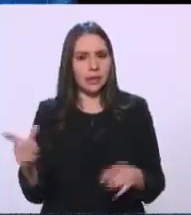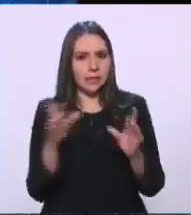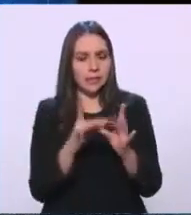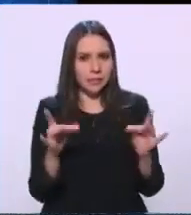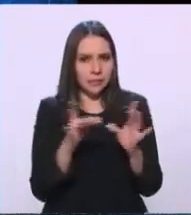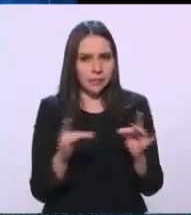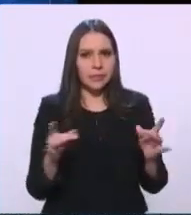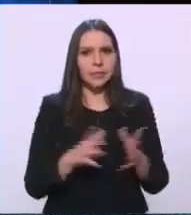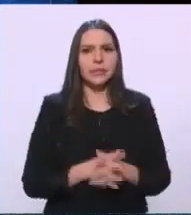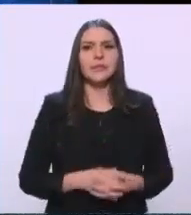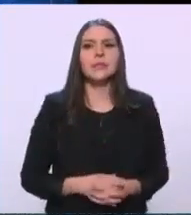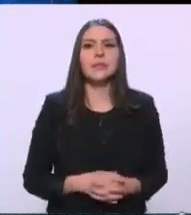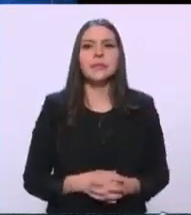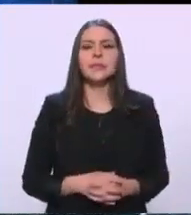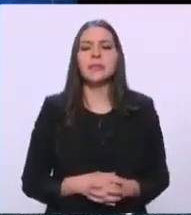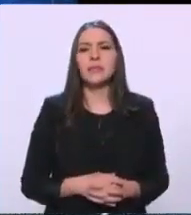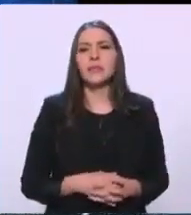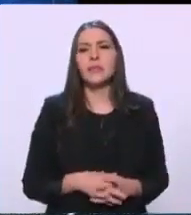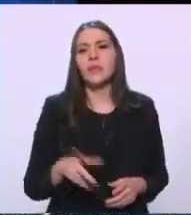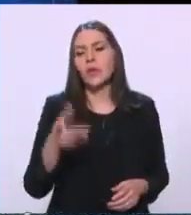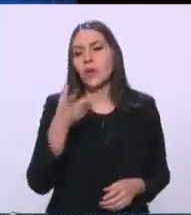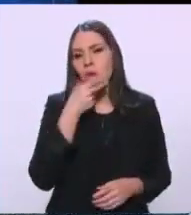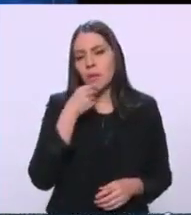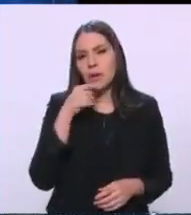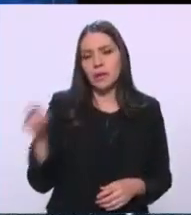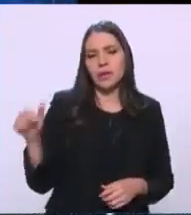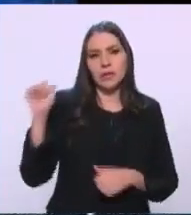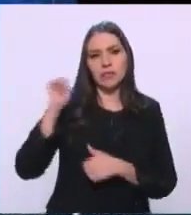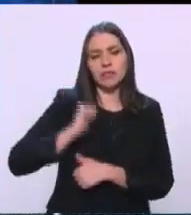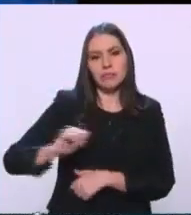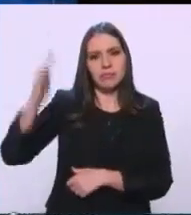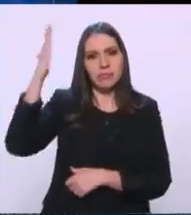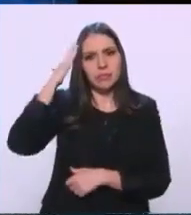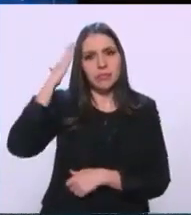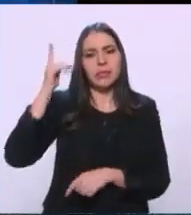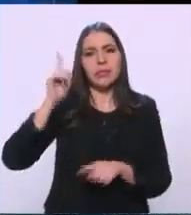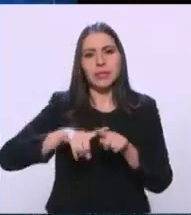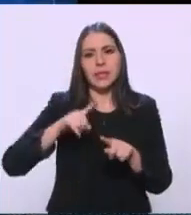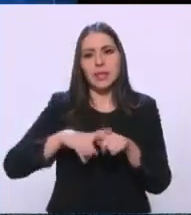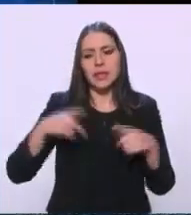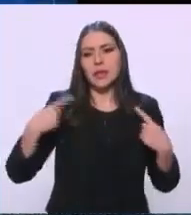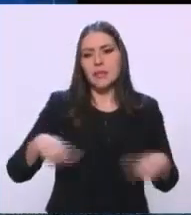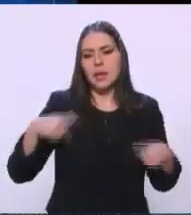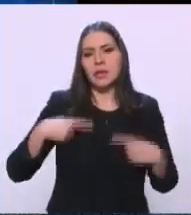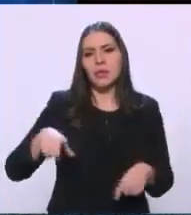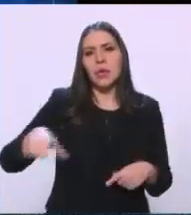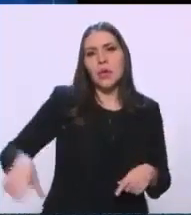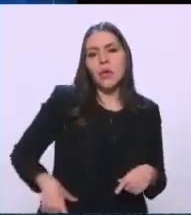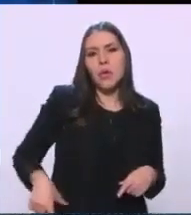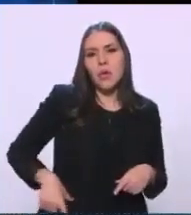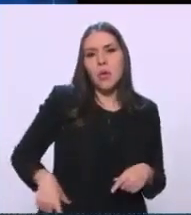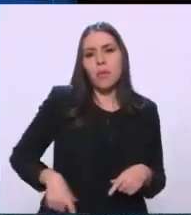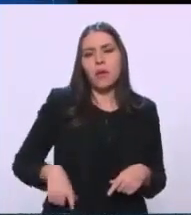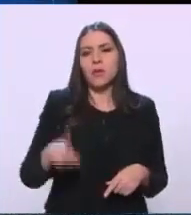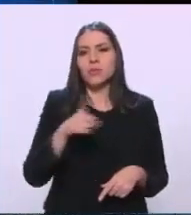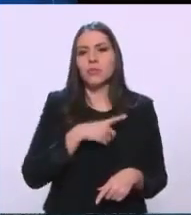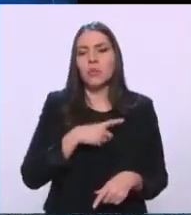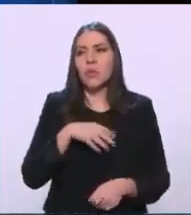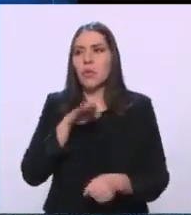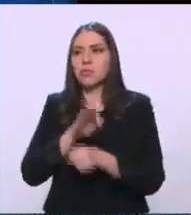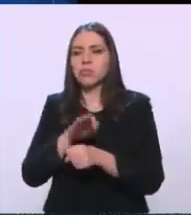de los neoliberales. Claro, los neoliberales, cuando enseñan a Adam Smith en las escuelas, esto